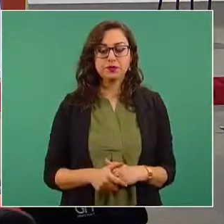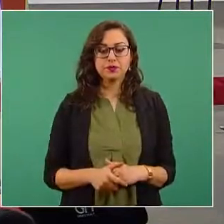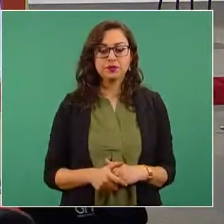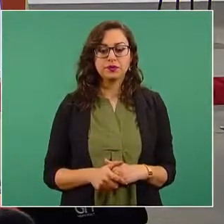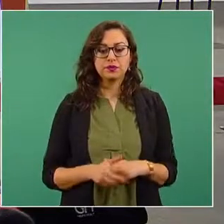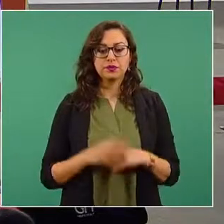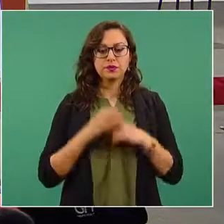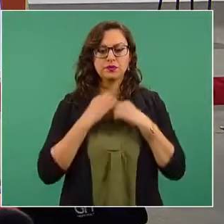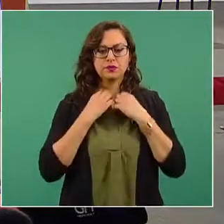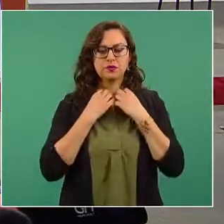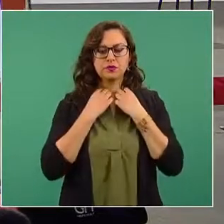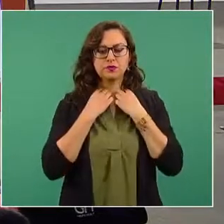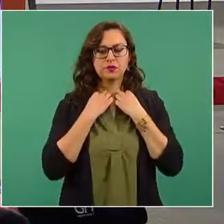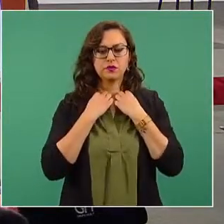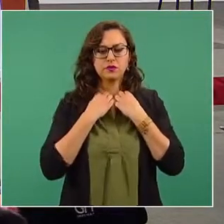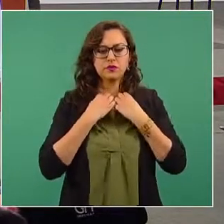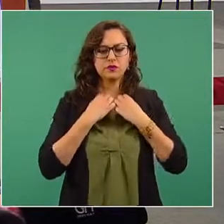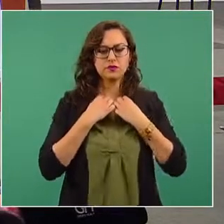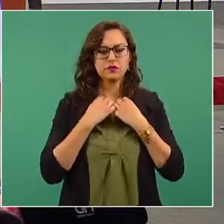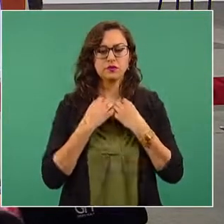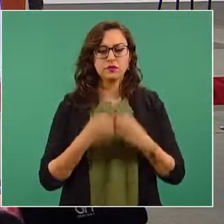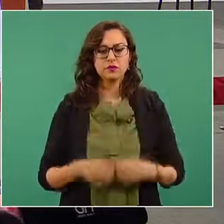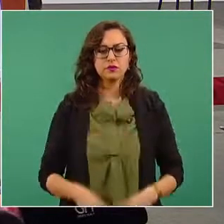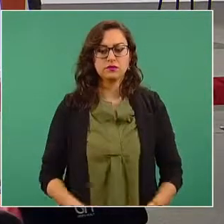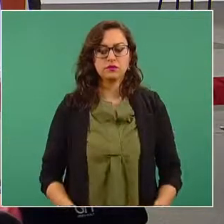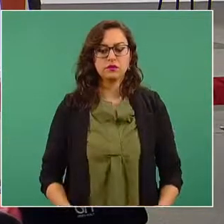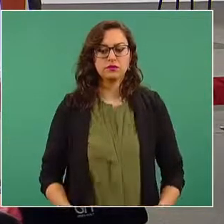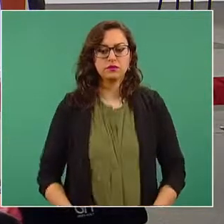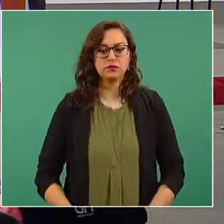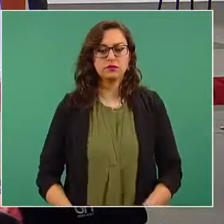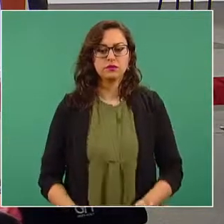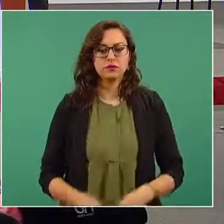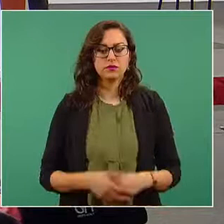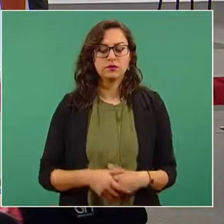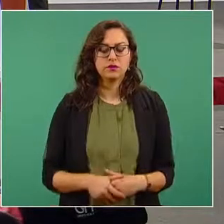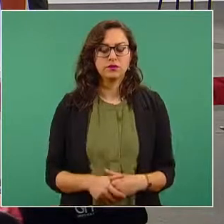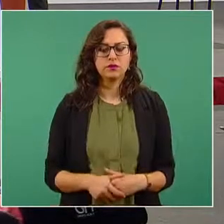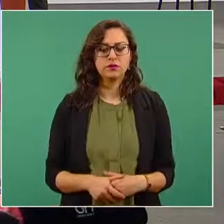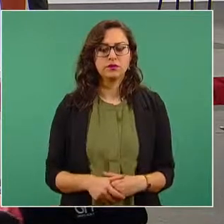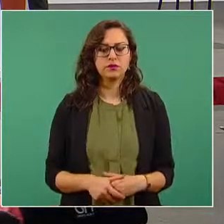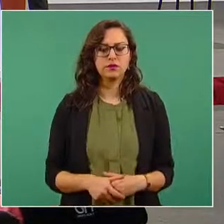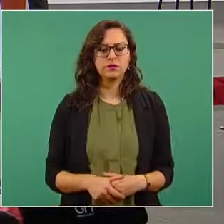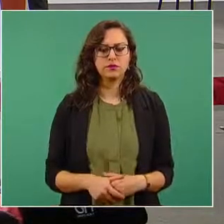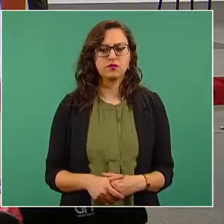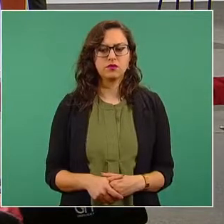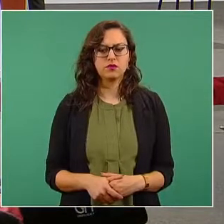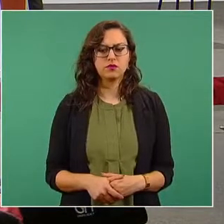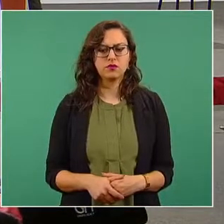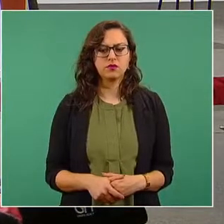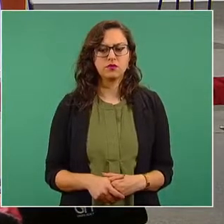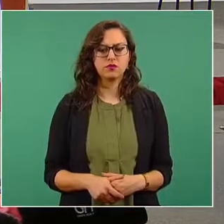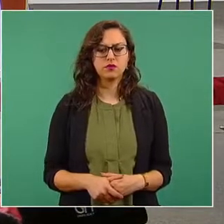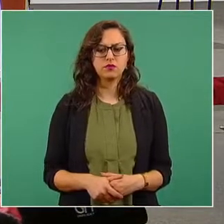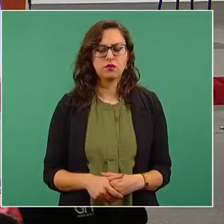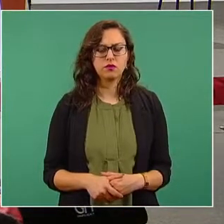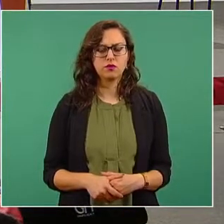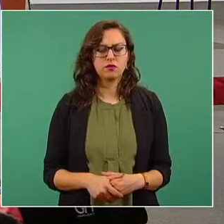se ve claramente la tendencia esta que se logra en los principales